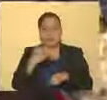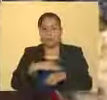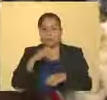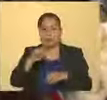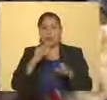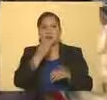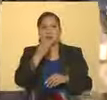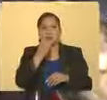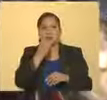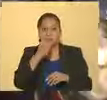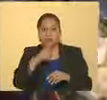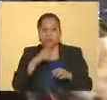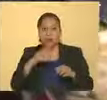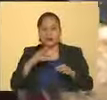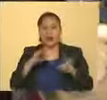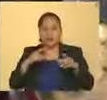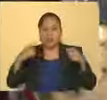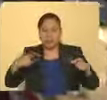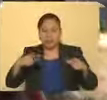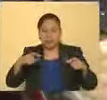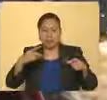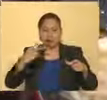Sí, ¡qué rico! Oigan, yo vamos quiero. Vamos a bañarla.